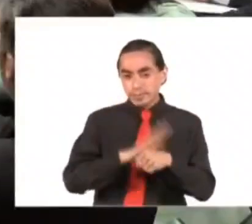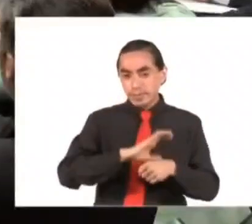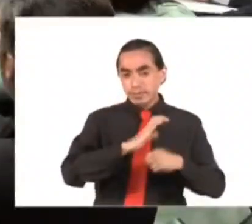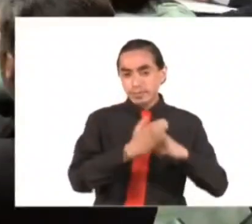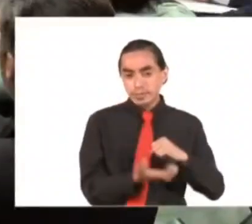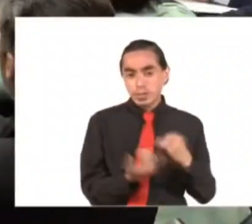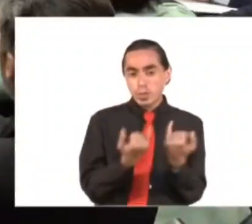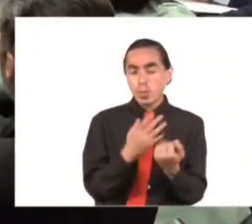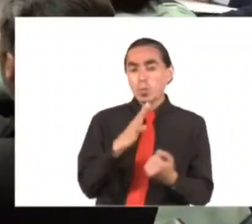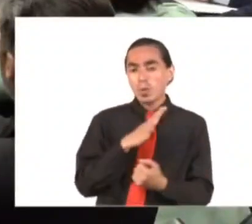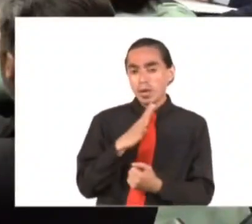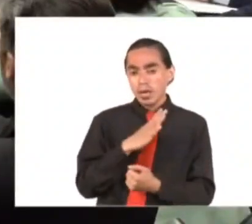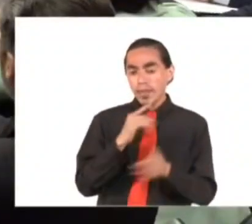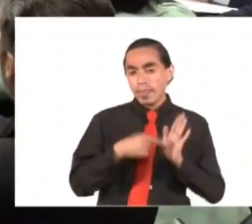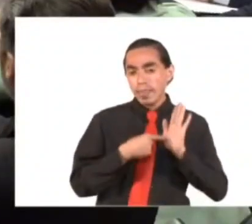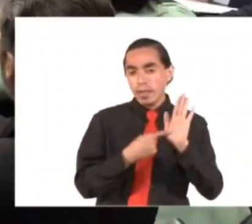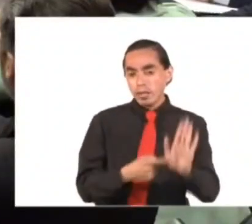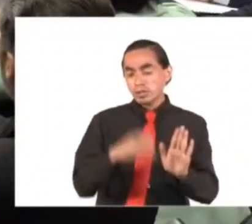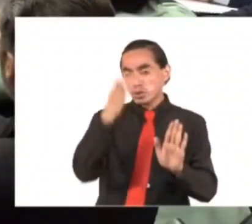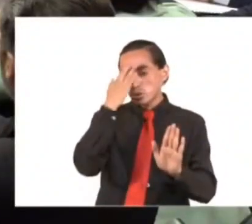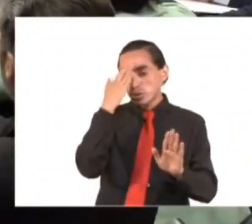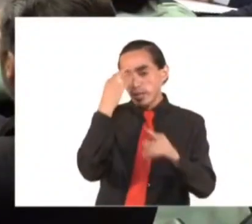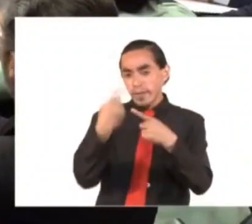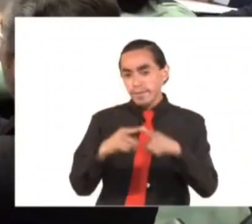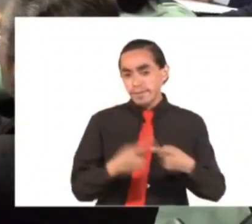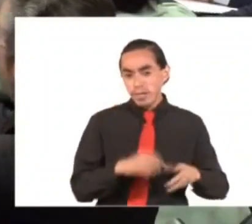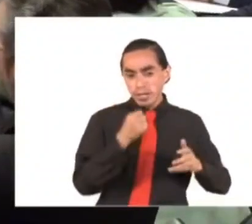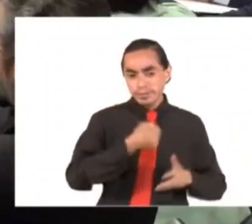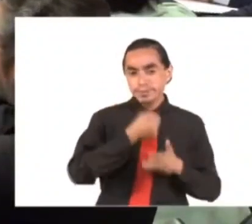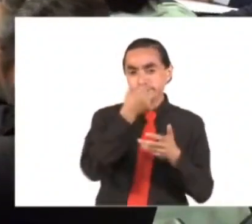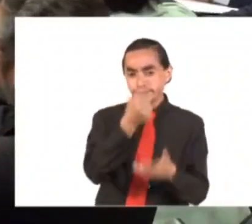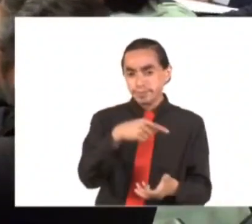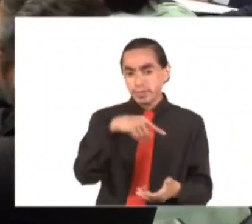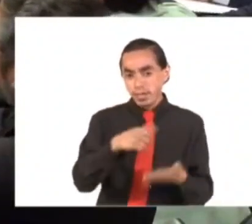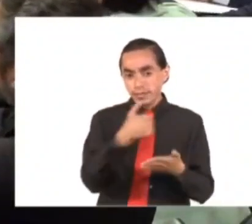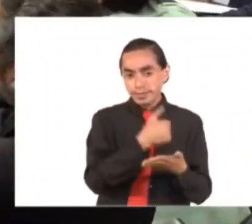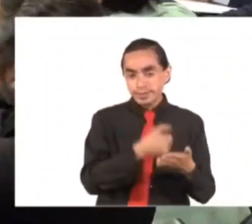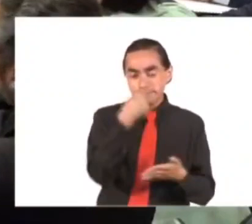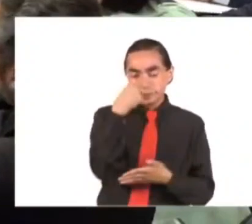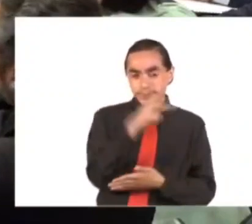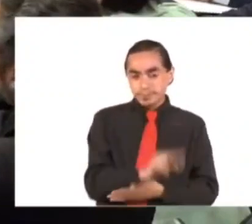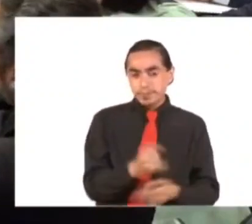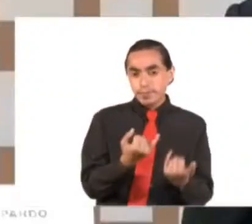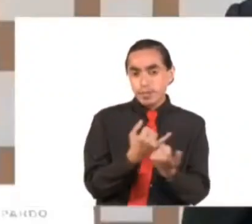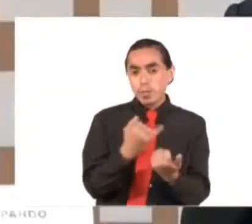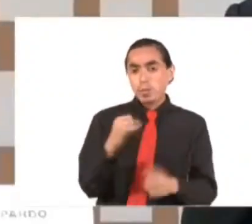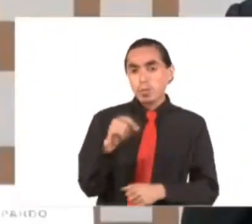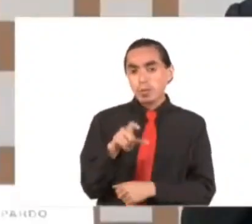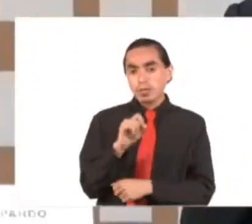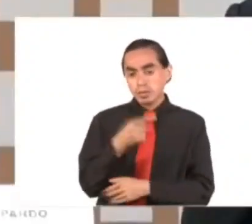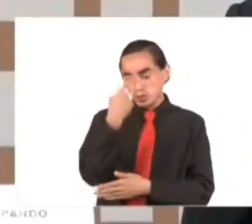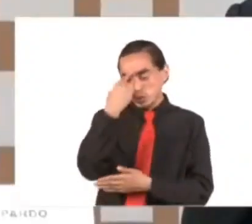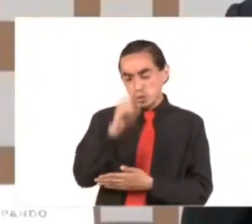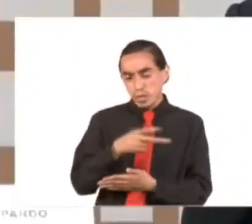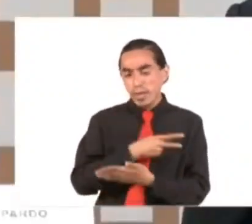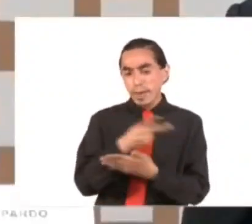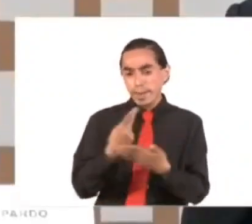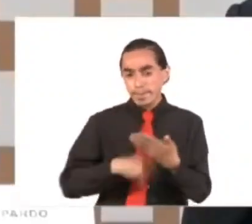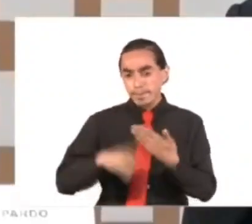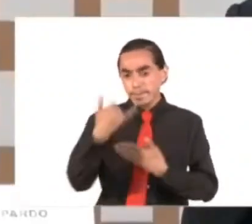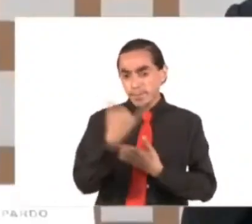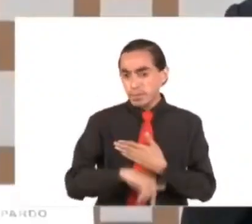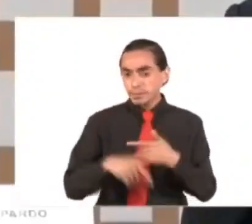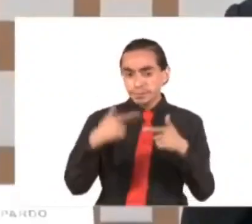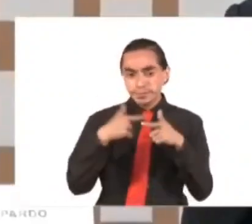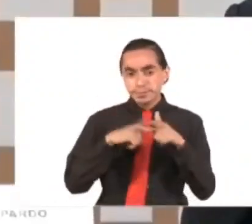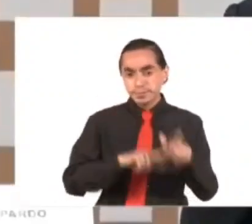distintas inversiones que hemos hecho a nivel metropolitano y que desde aquí surgiera el proyecto hacia